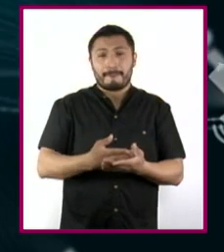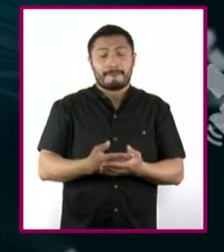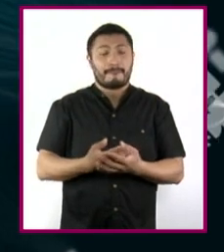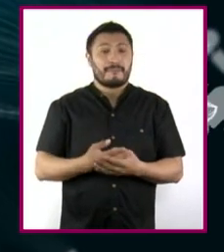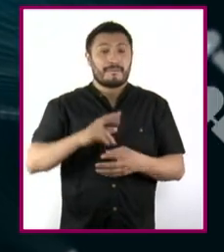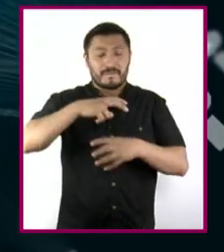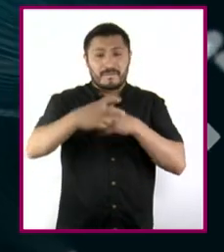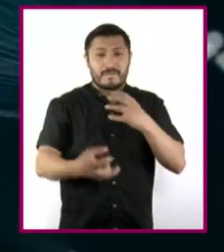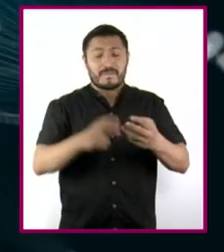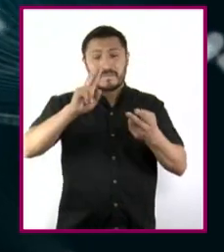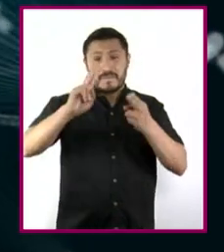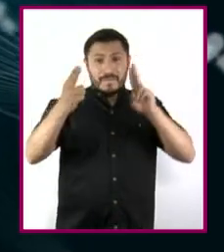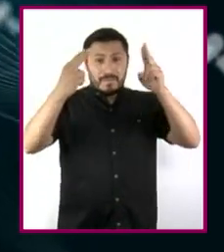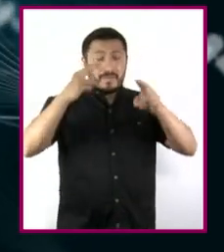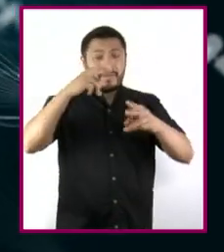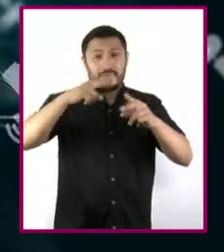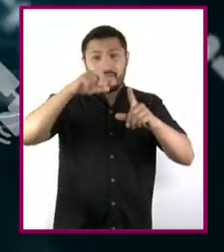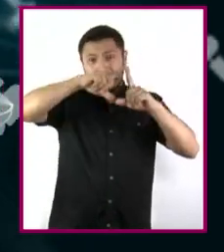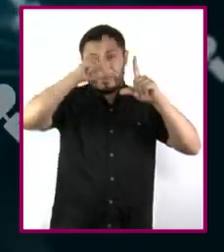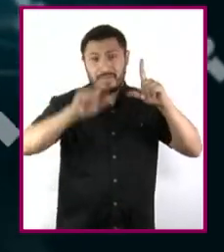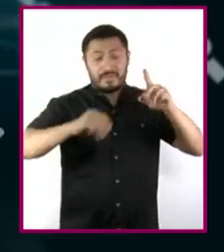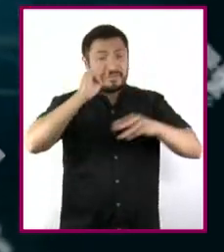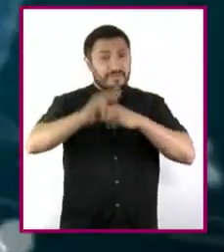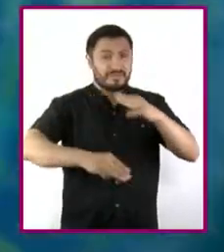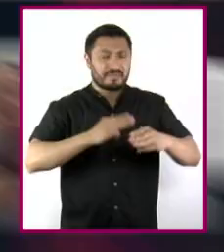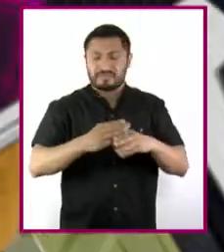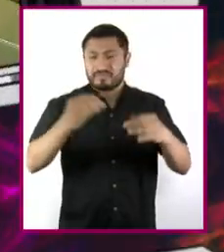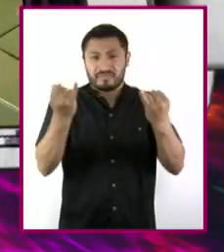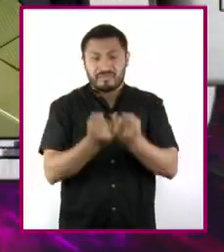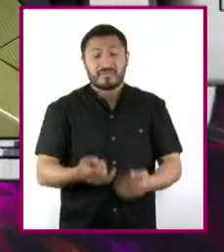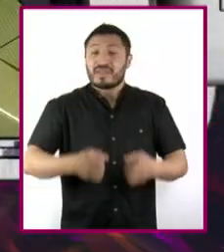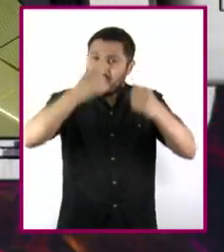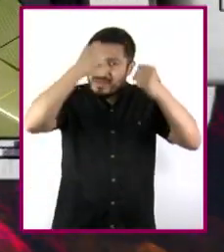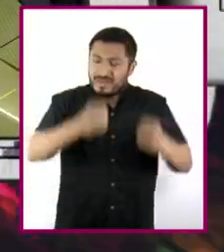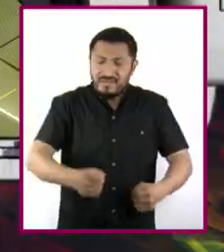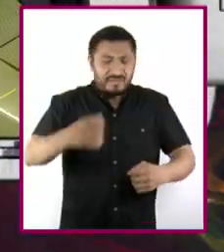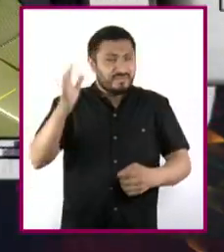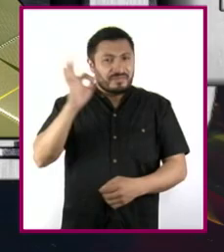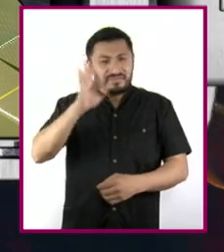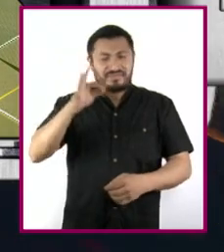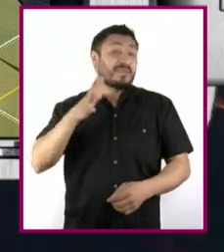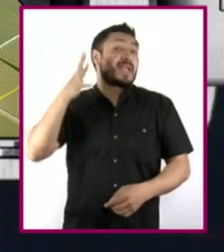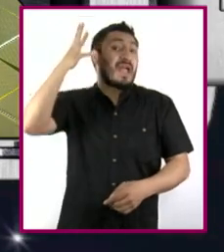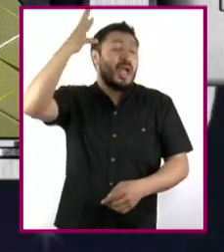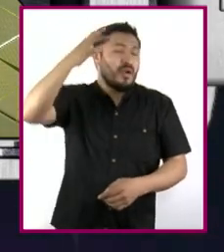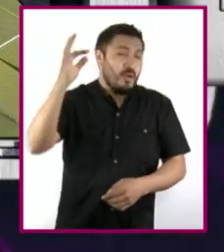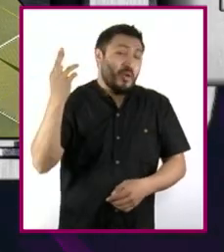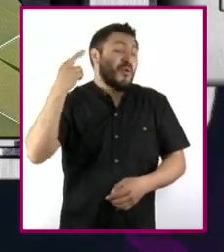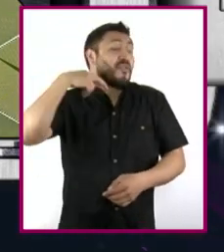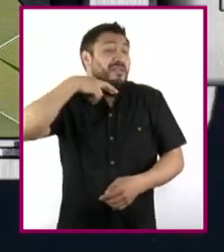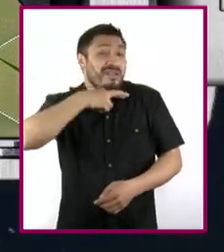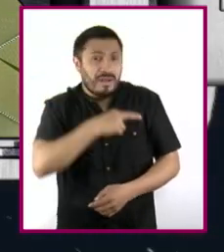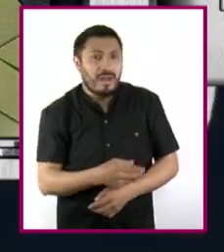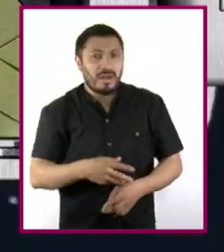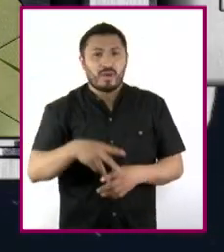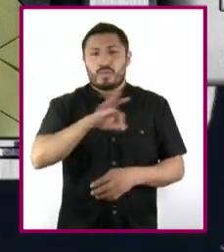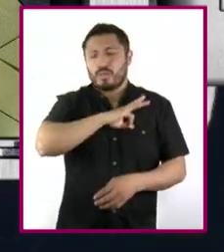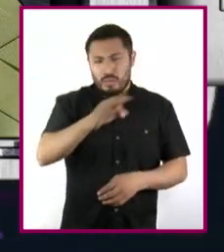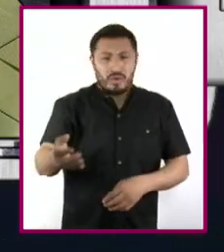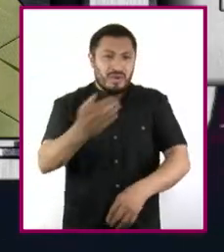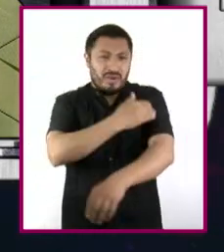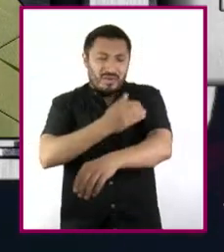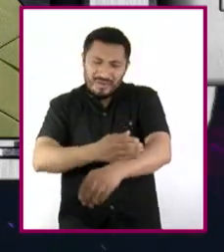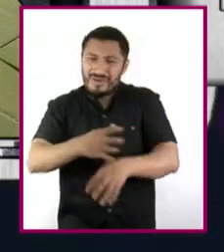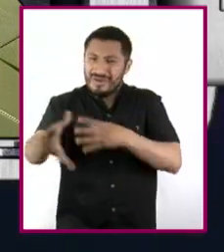y en todo el mundo. Y pues no dudemos que en un momento no muy lejano podamos ser colegas,